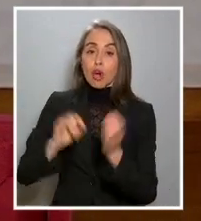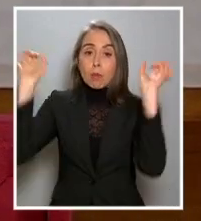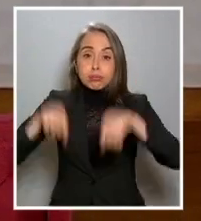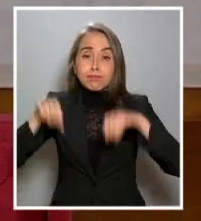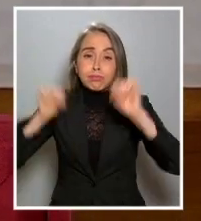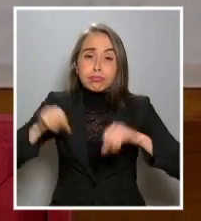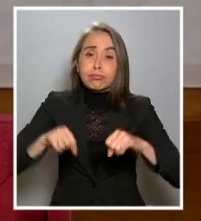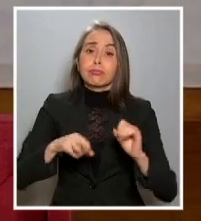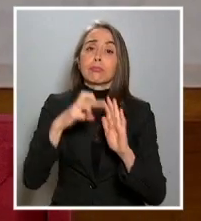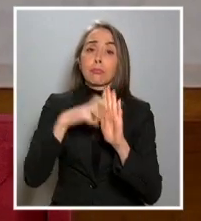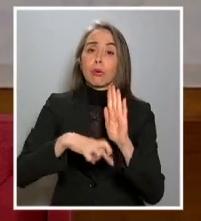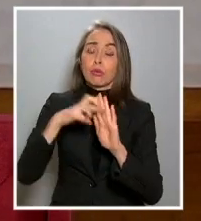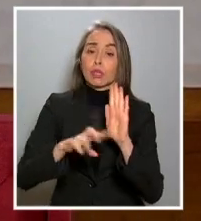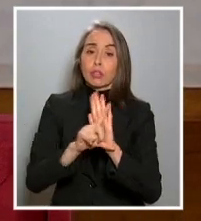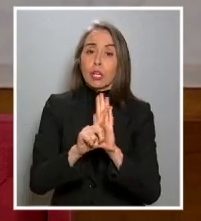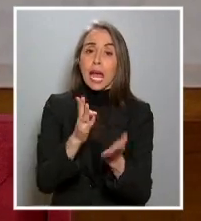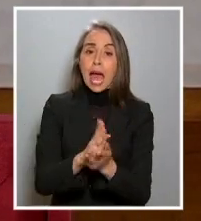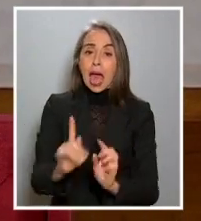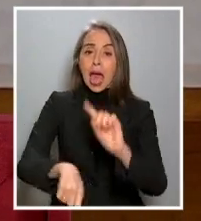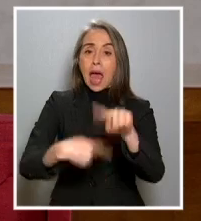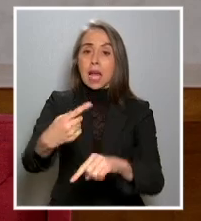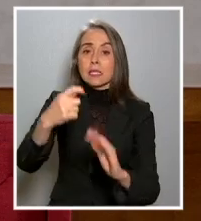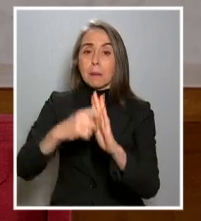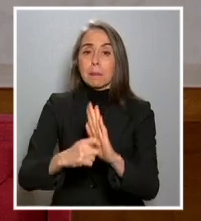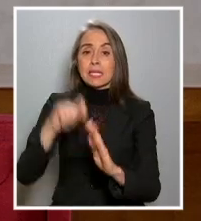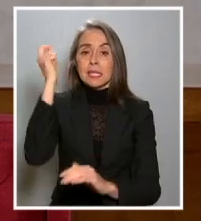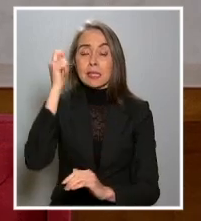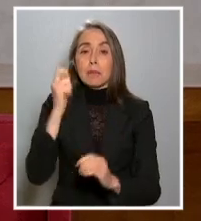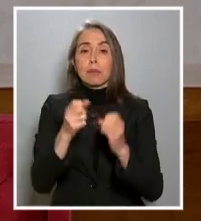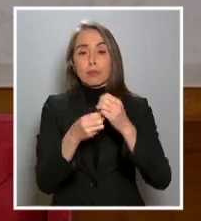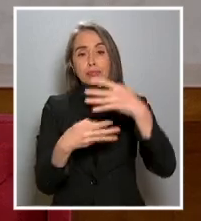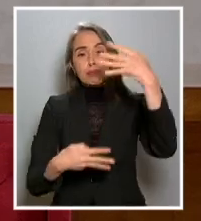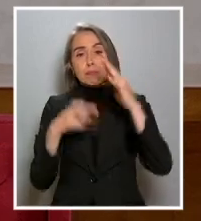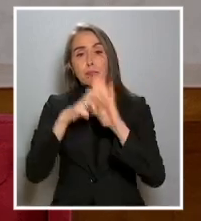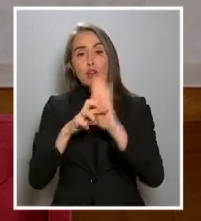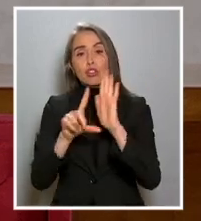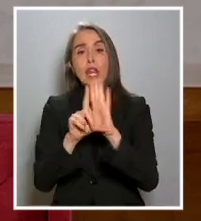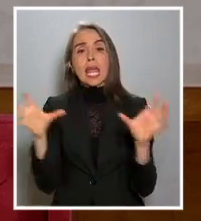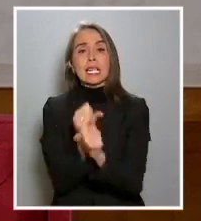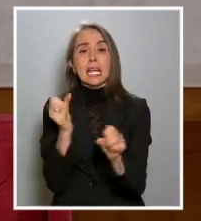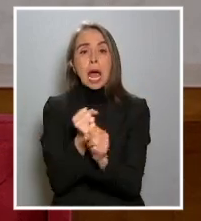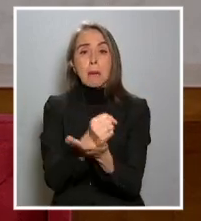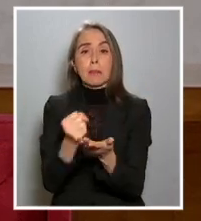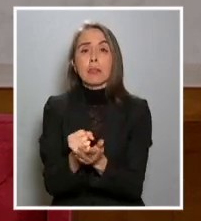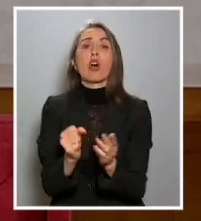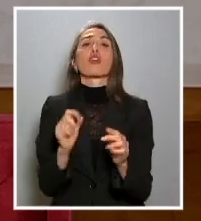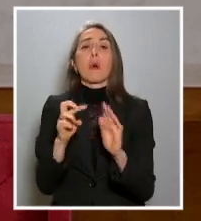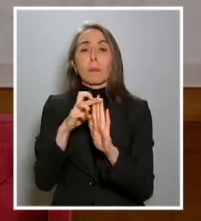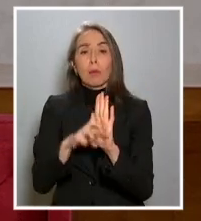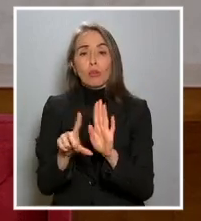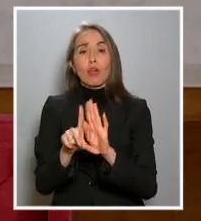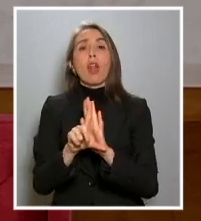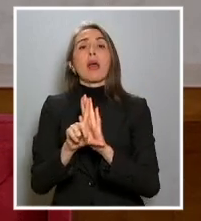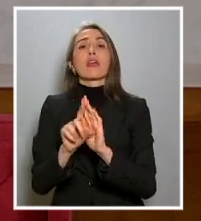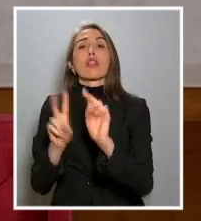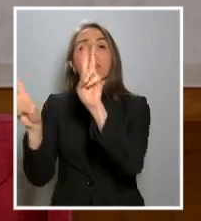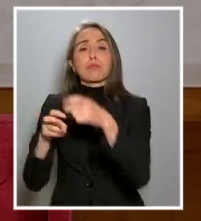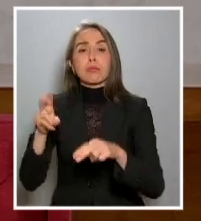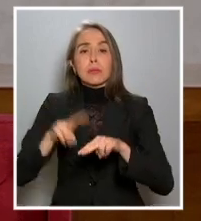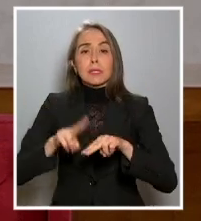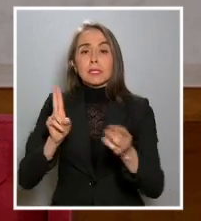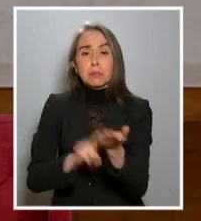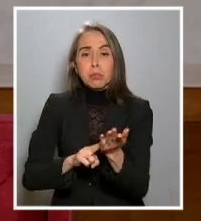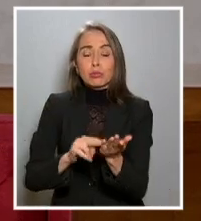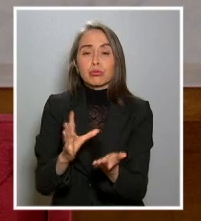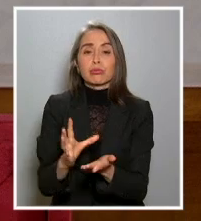despachar hasta el mes de septiembre el fast track legislativo con proyectos del pacto fiscal que nos dejará en